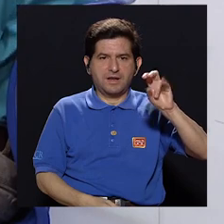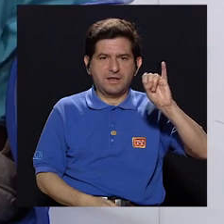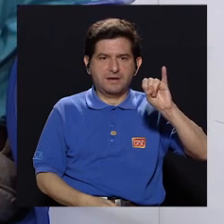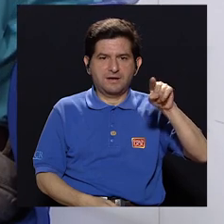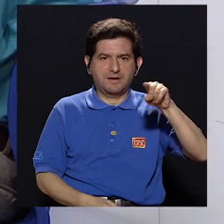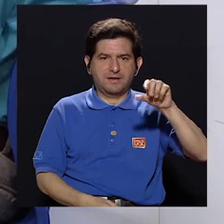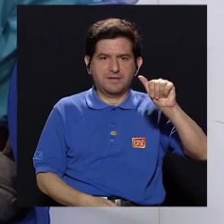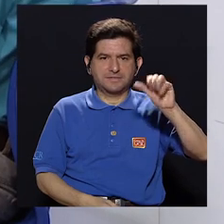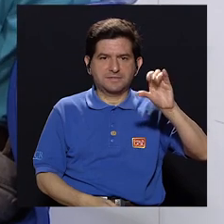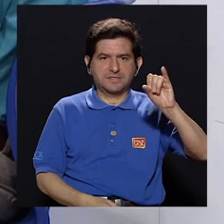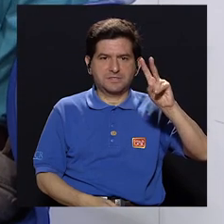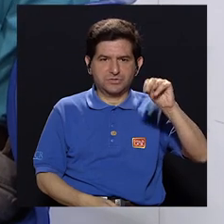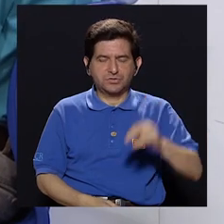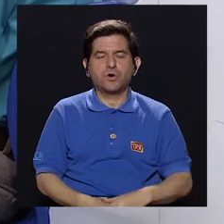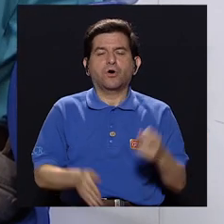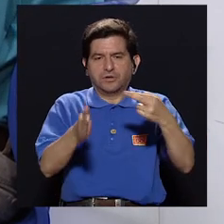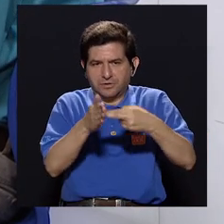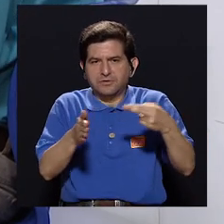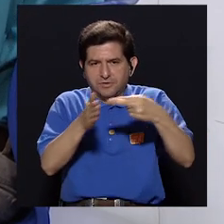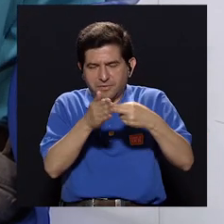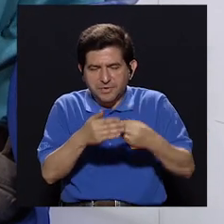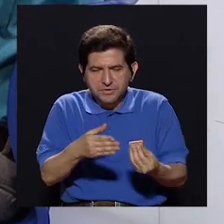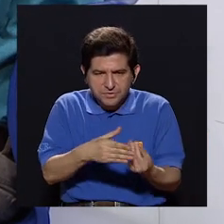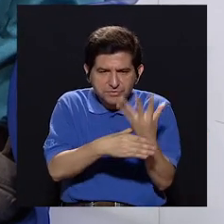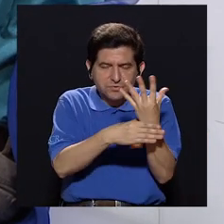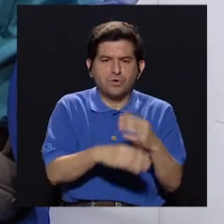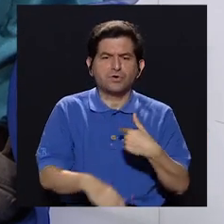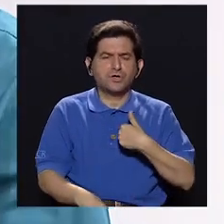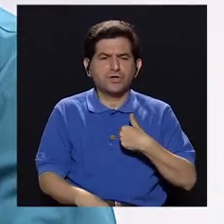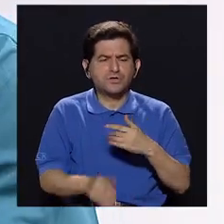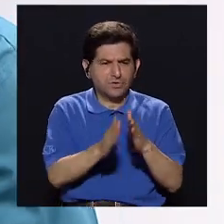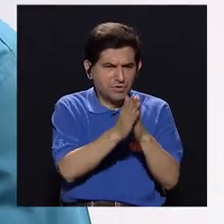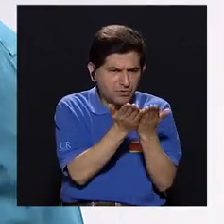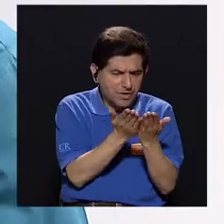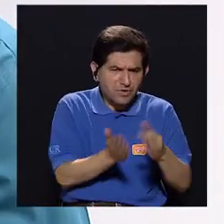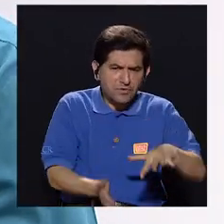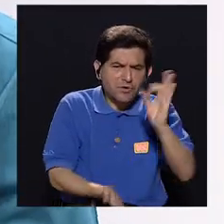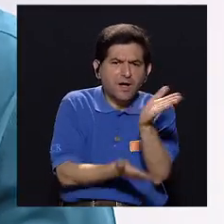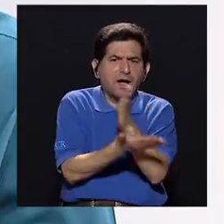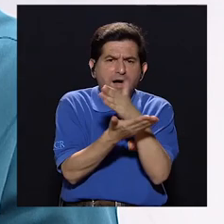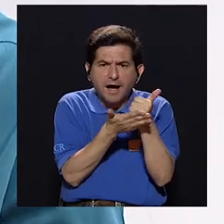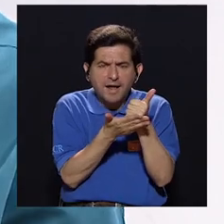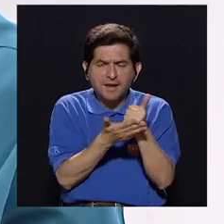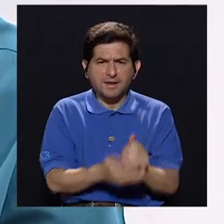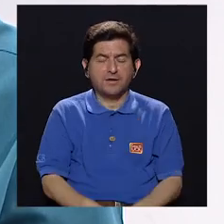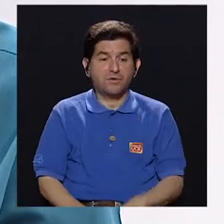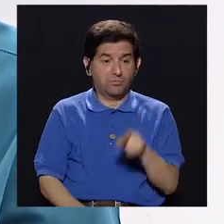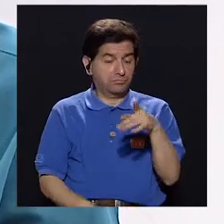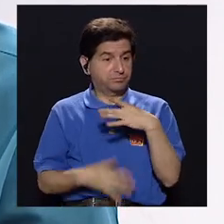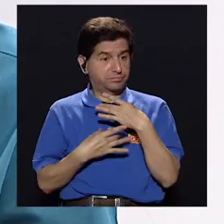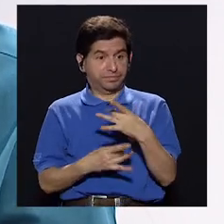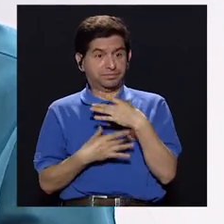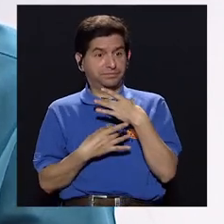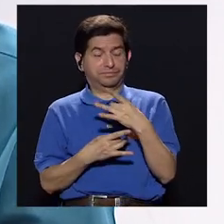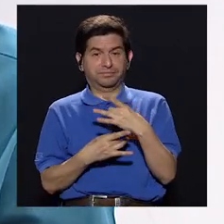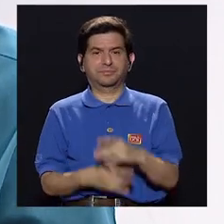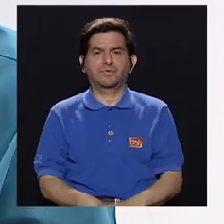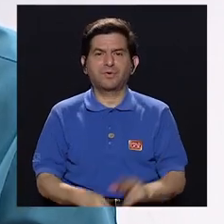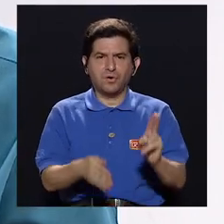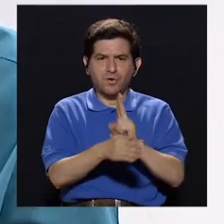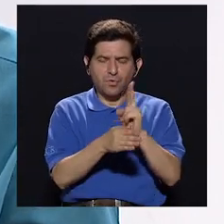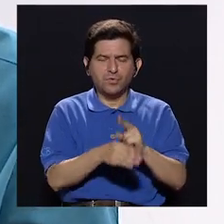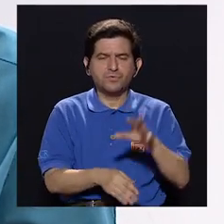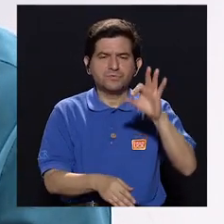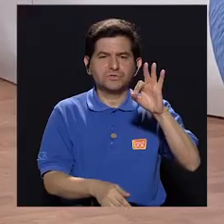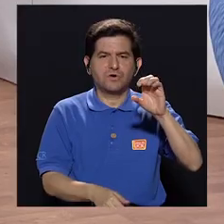usted en su en su literatura que me dio anteriormente yo seleccioné algunos Claro que que que son sumamente llamativos de